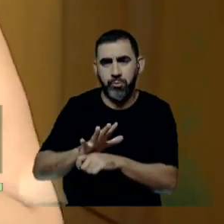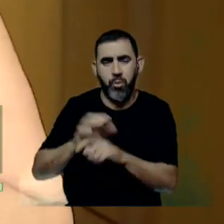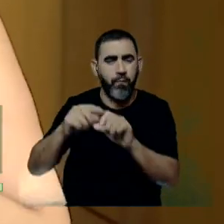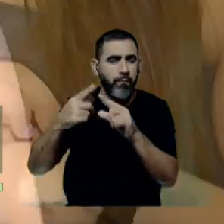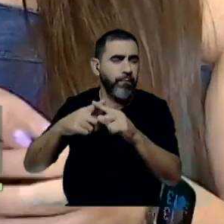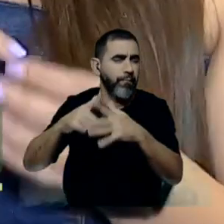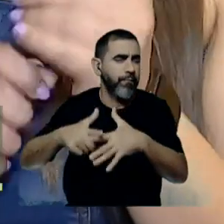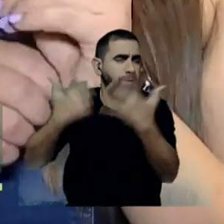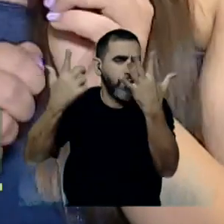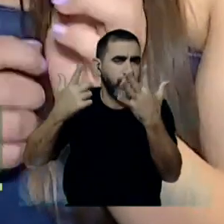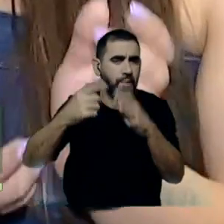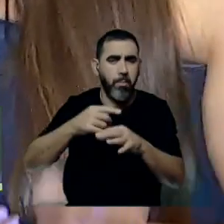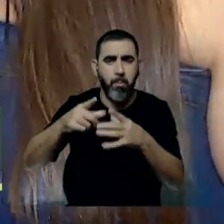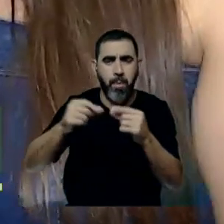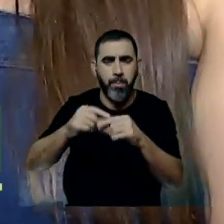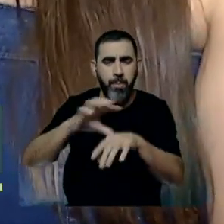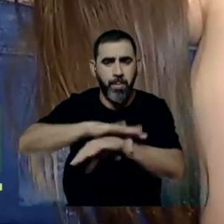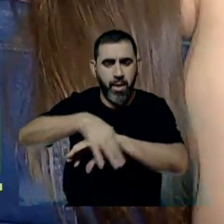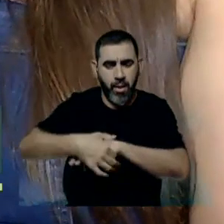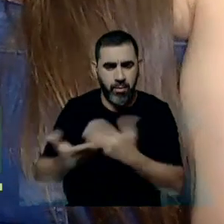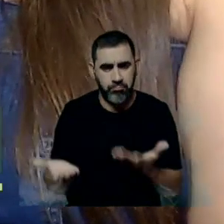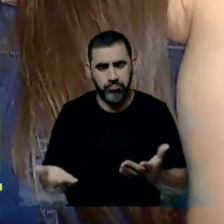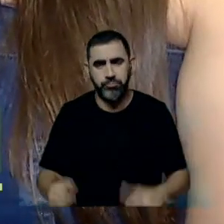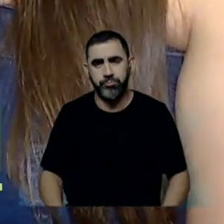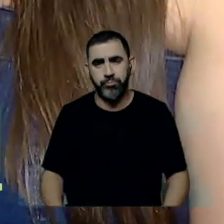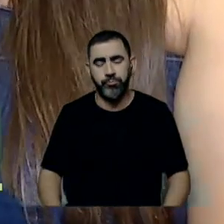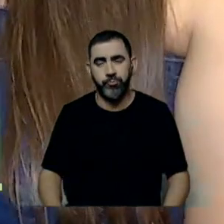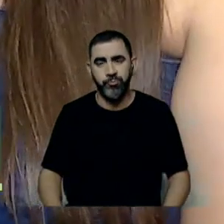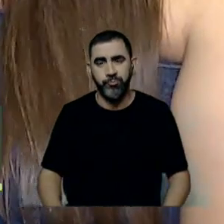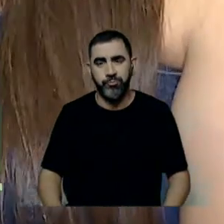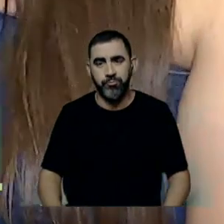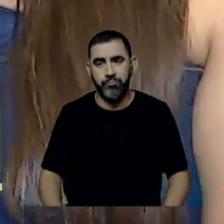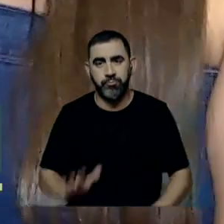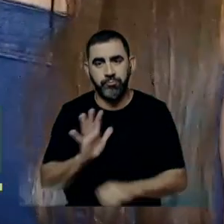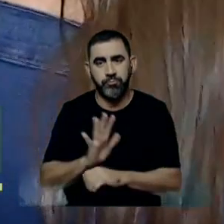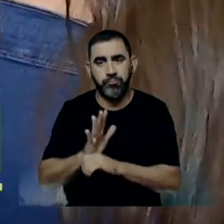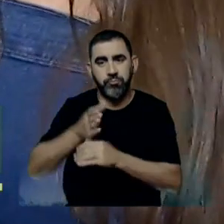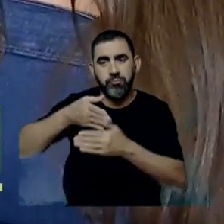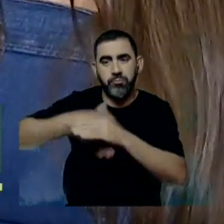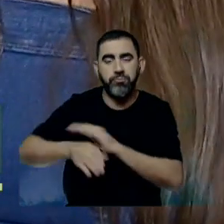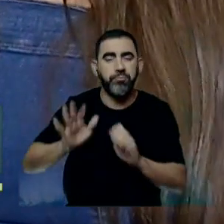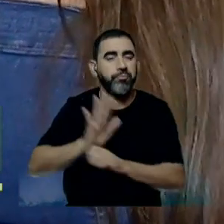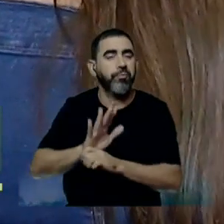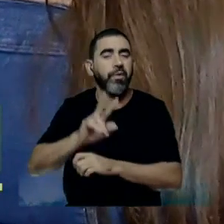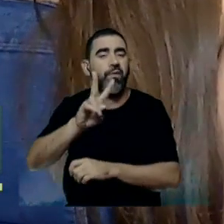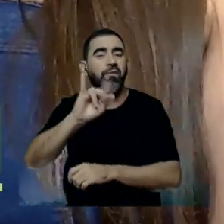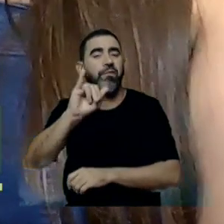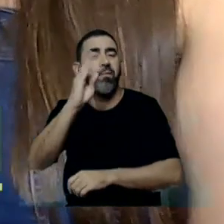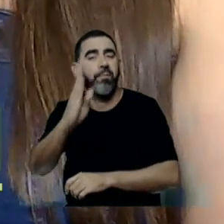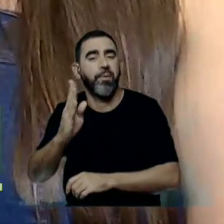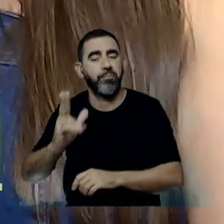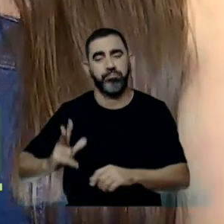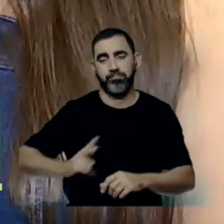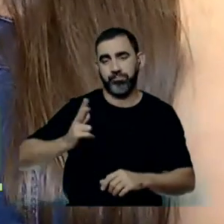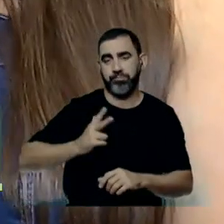eventos, esas de papel que se pegan, y era como un acceso, como a un VIP, ¿no? No nos